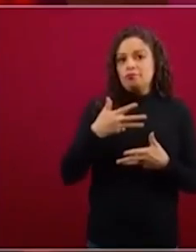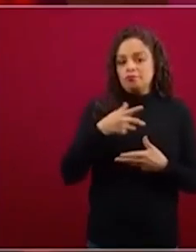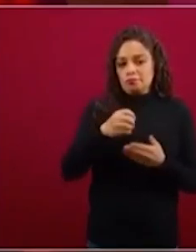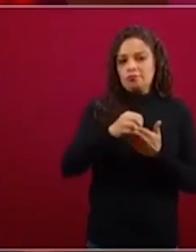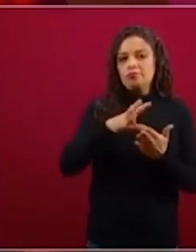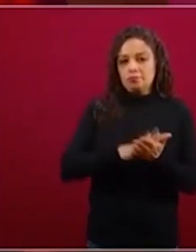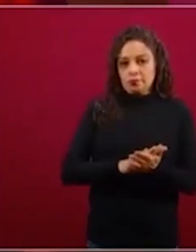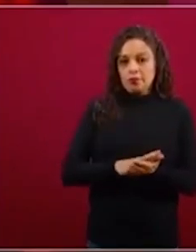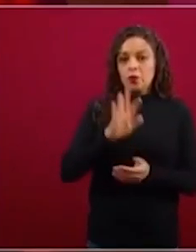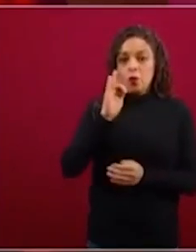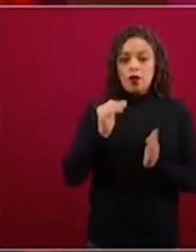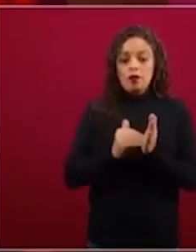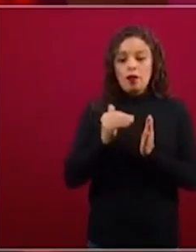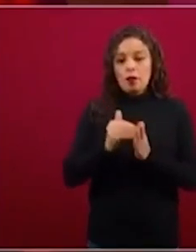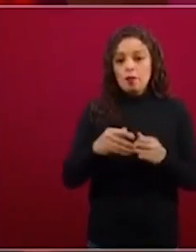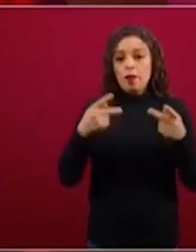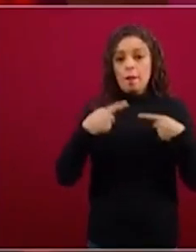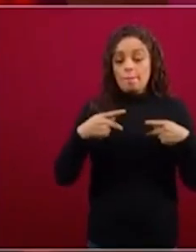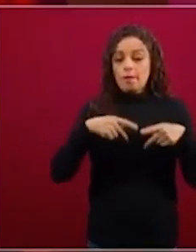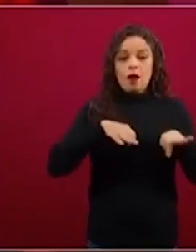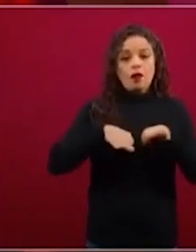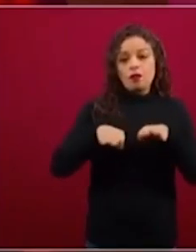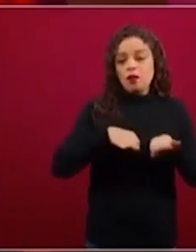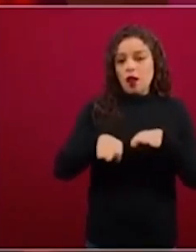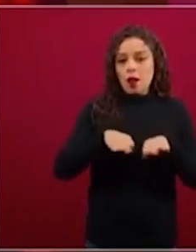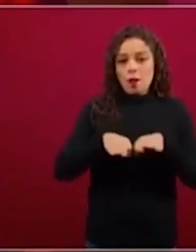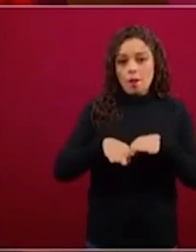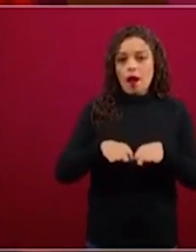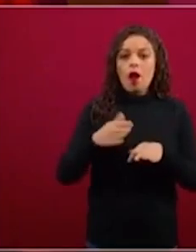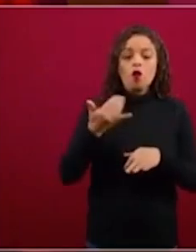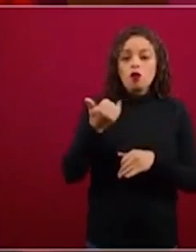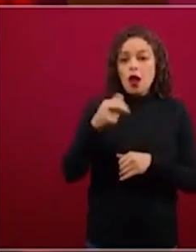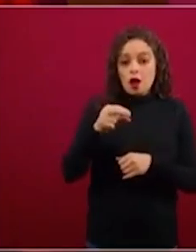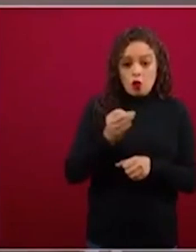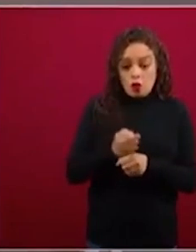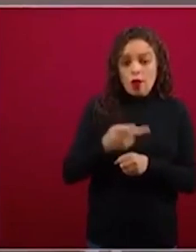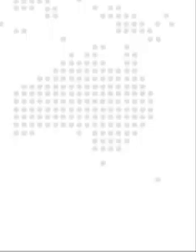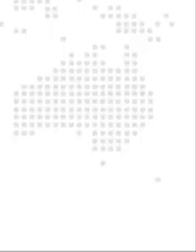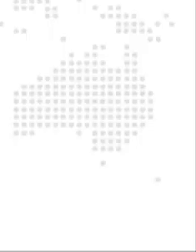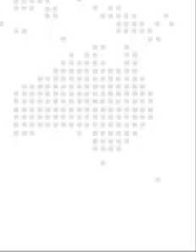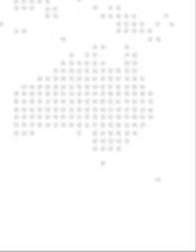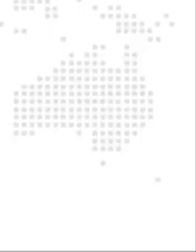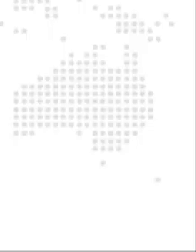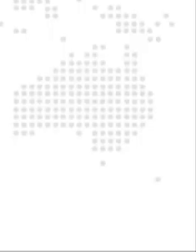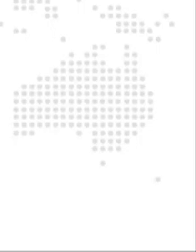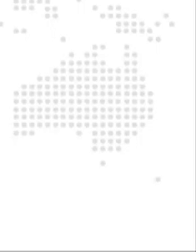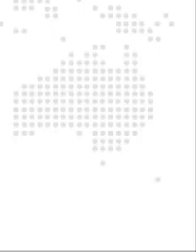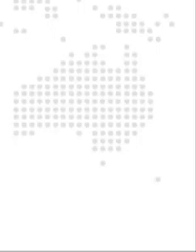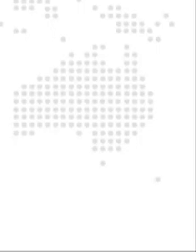adicionales de trabajadores que ya no están en activo, que alguna vez cotizaron y que tienen una cuenta abierta en el instituto.